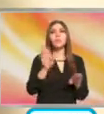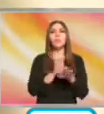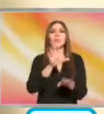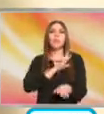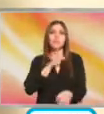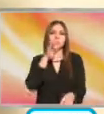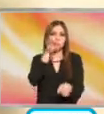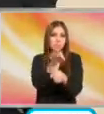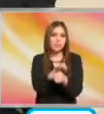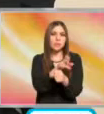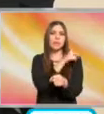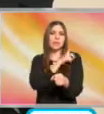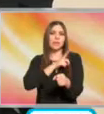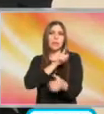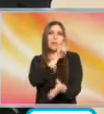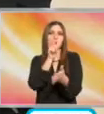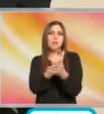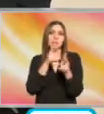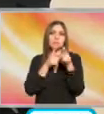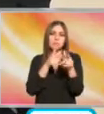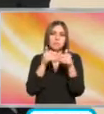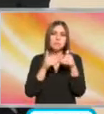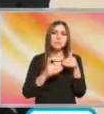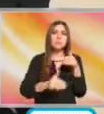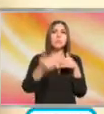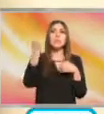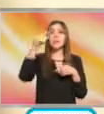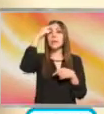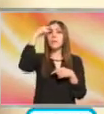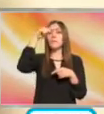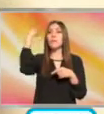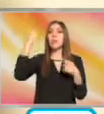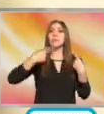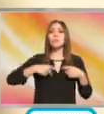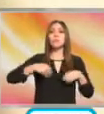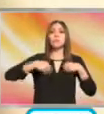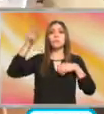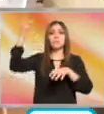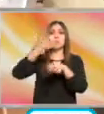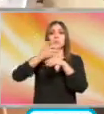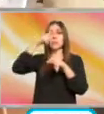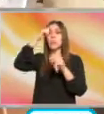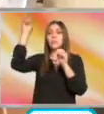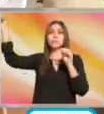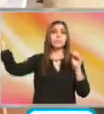un camino legal que seguir y no es tan fácil deportar gente o ponerle restricciones. El